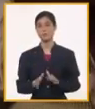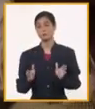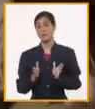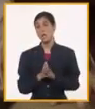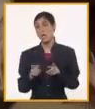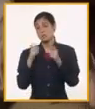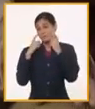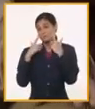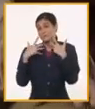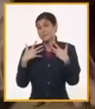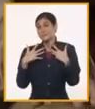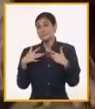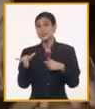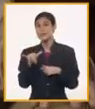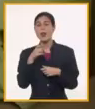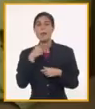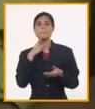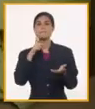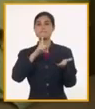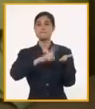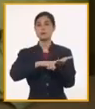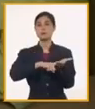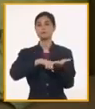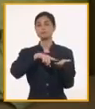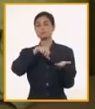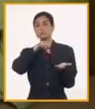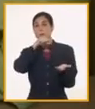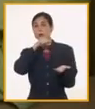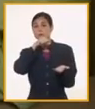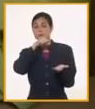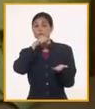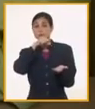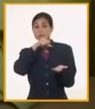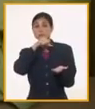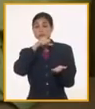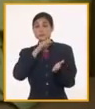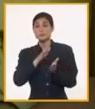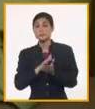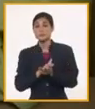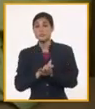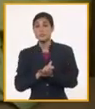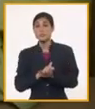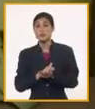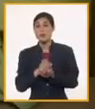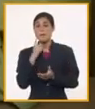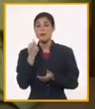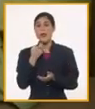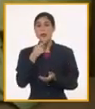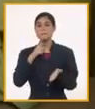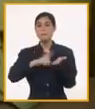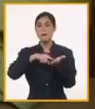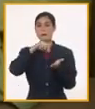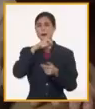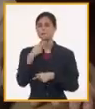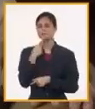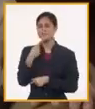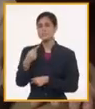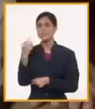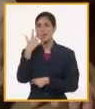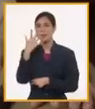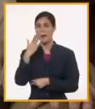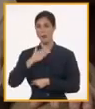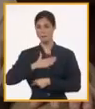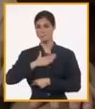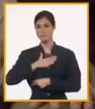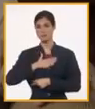importante. Tanto él como mi madre nos decían a mí y a mi hermano, la política es lo